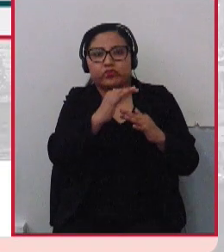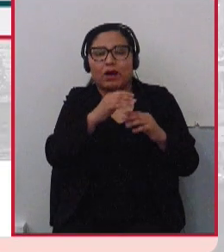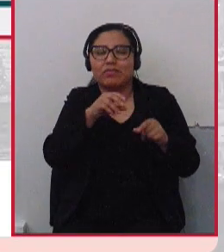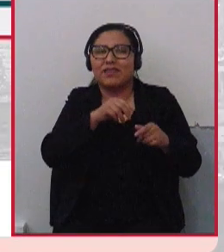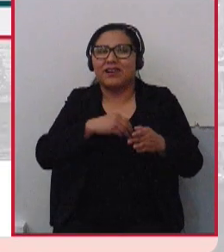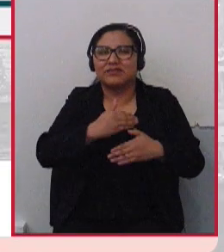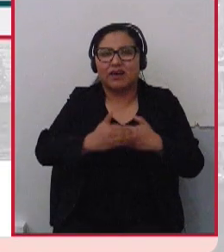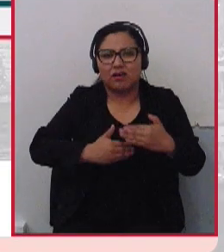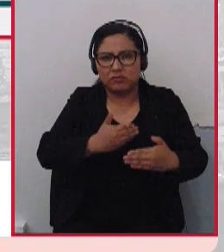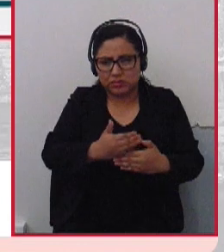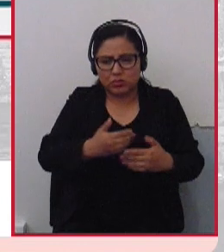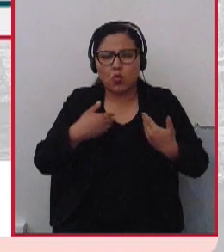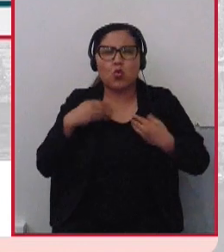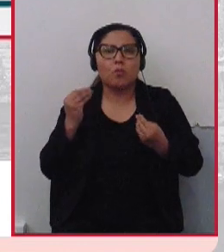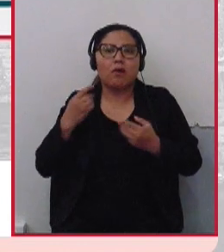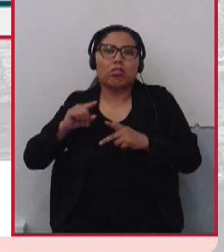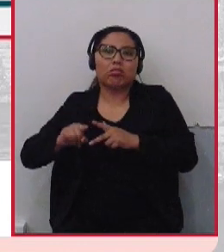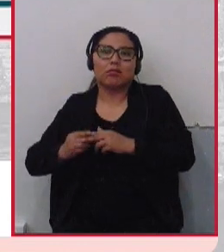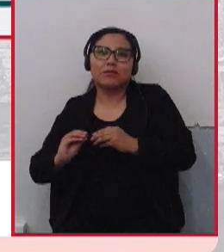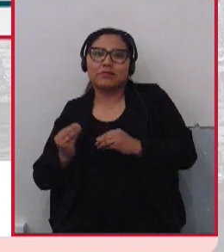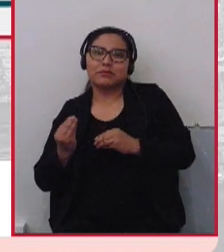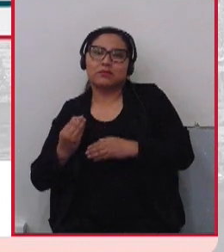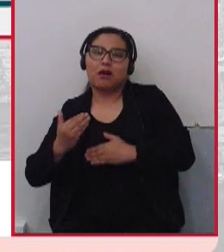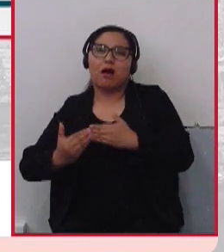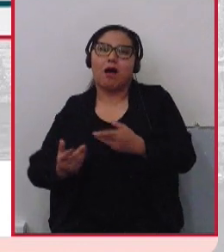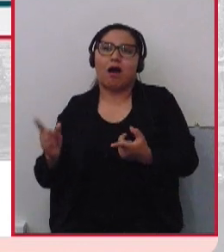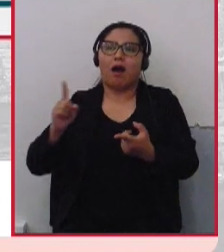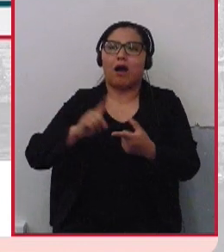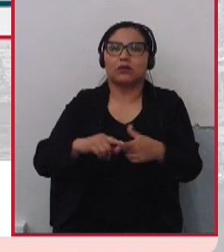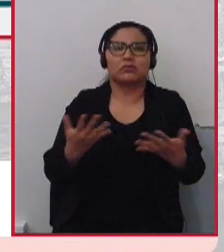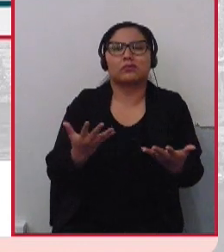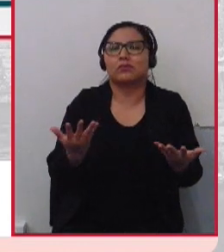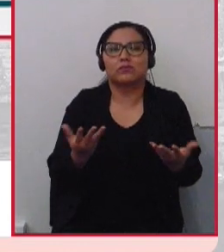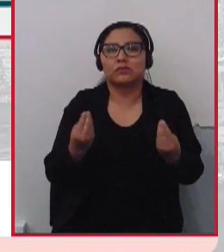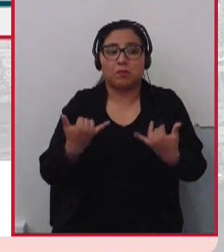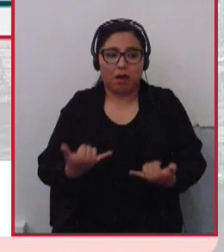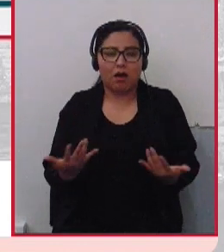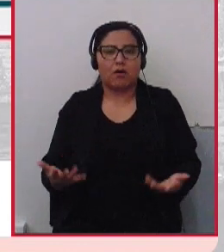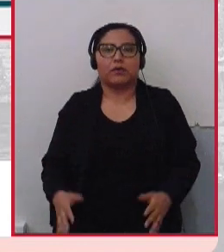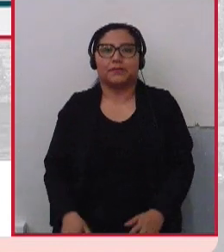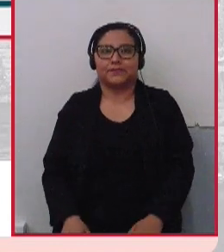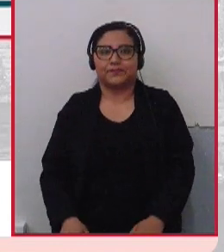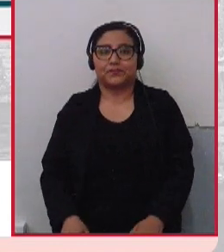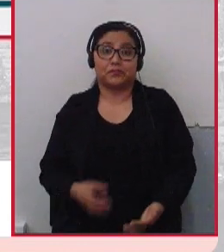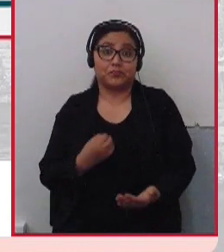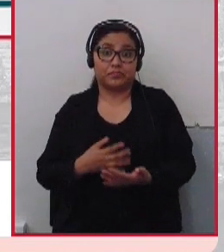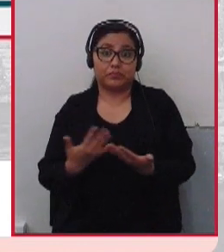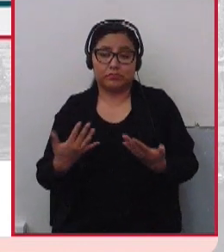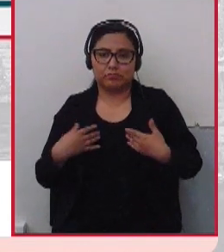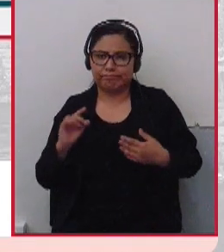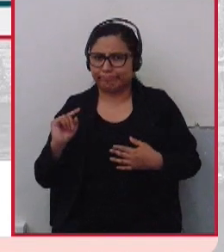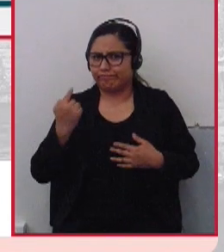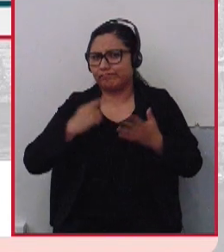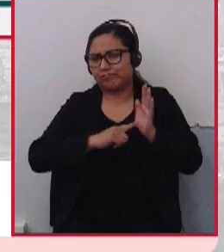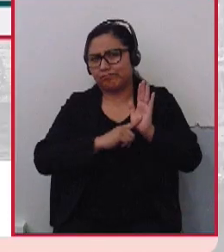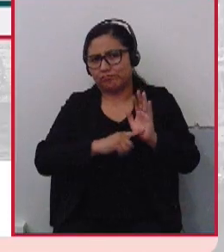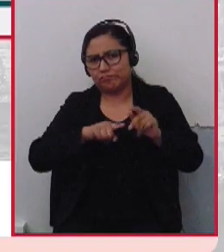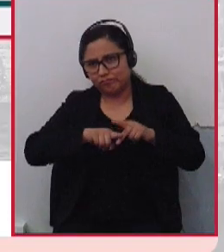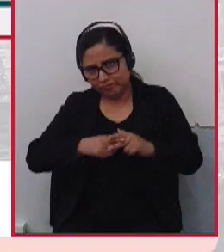nos iniciamos y dónde estamos también, ¿no? Bien, primeramente yo quería partir con